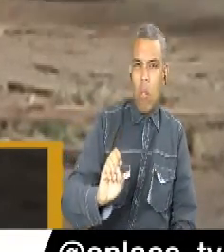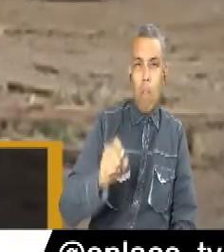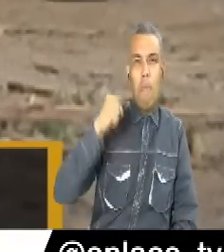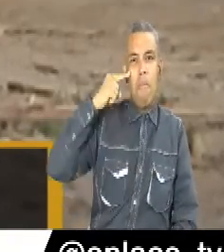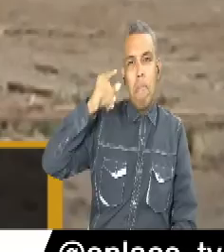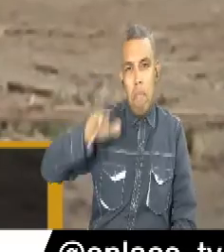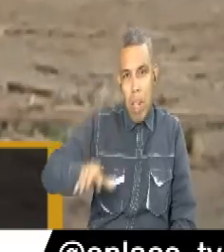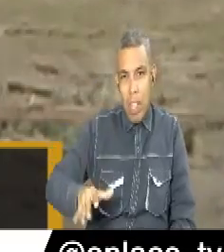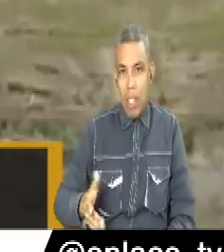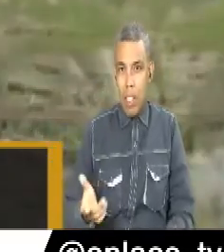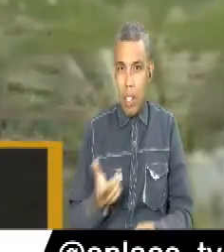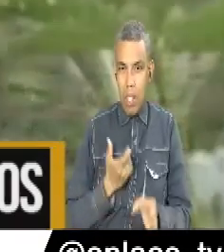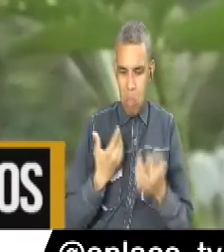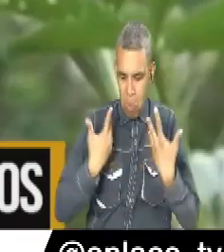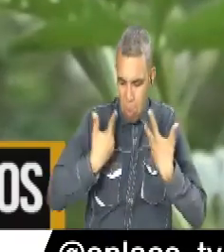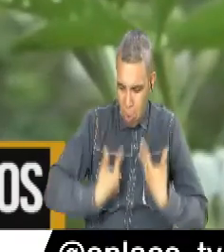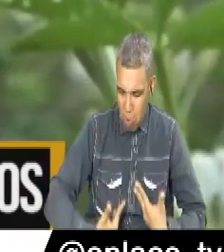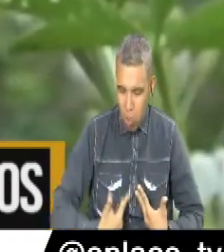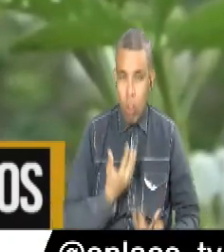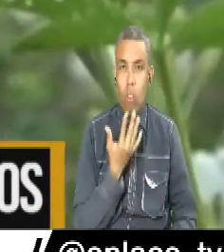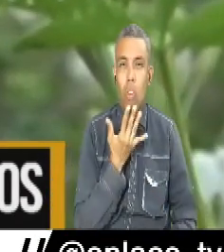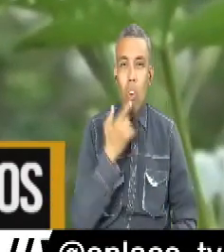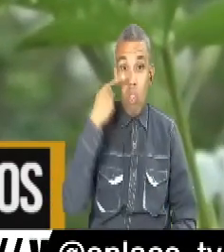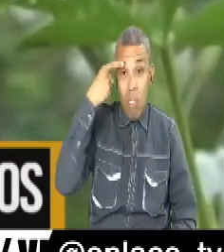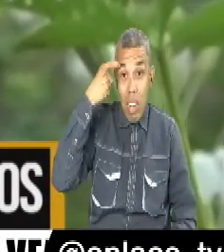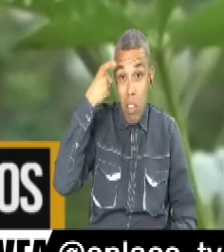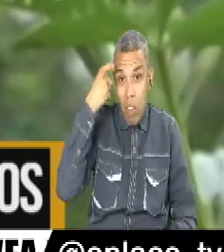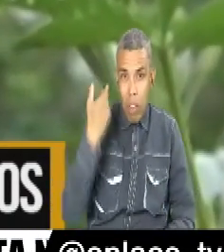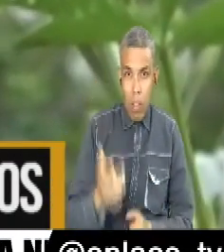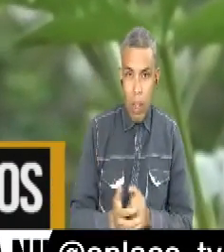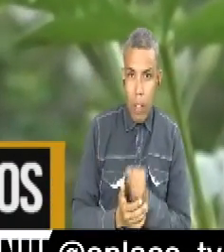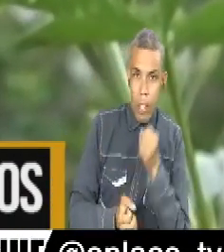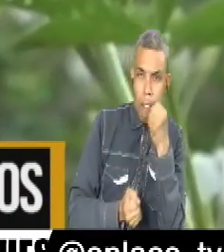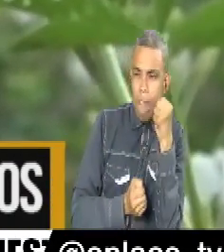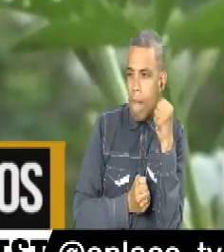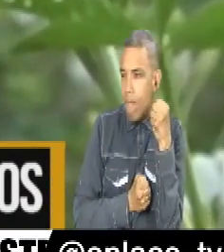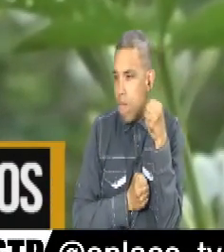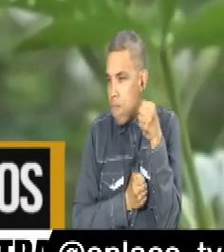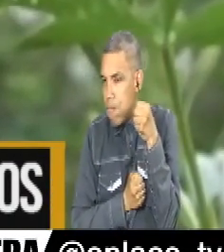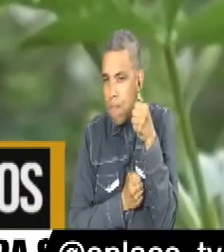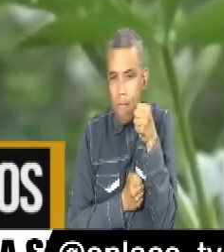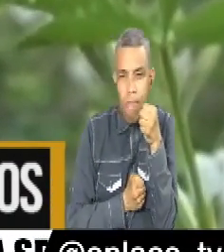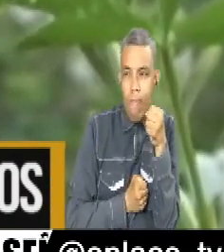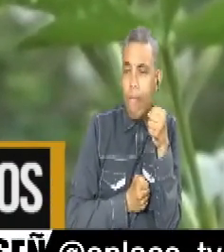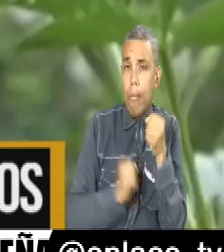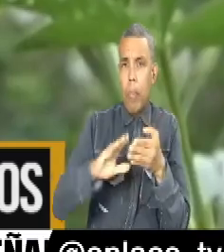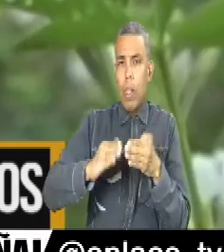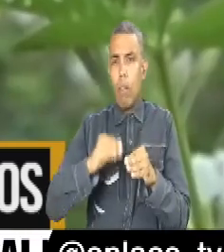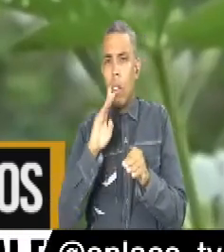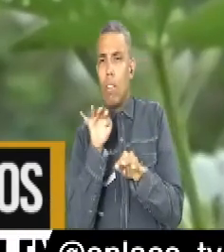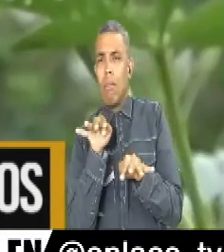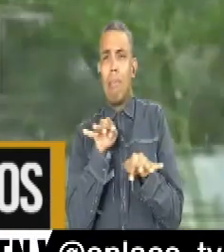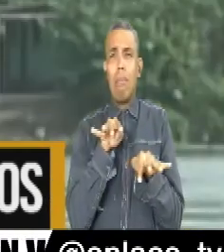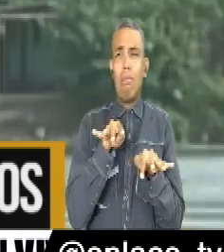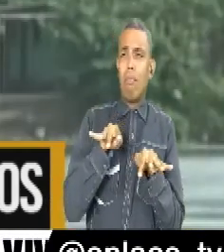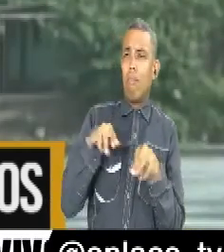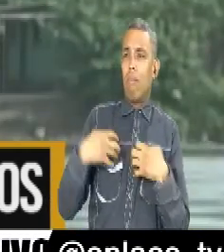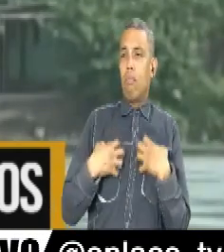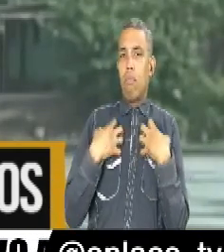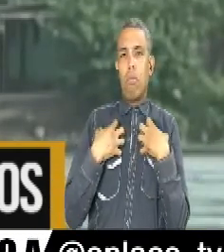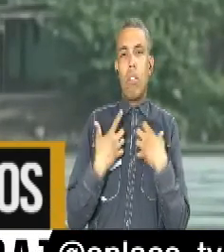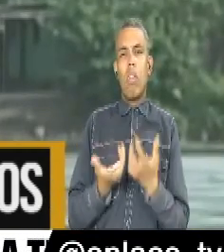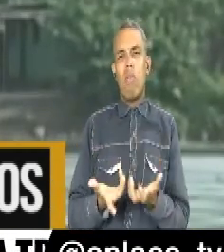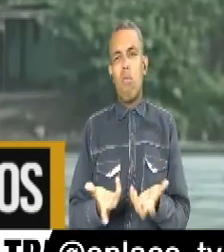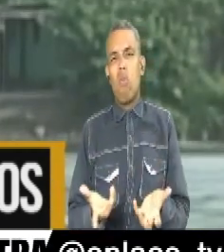y vestidos de negro, estarían intimidando a los habitantes de la zona rural del municipio de San Pablo, sur de Bolívar. Los sujetos, según credos, le exigen a